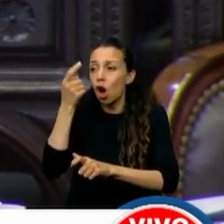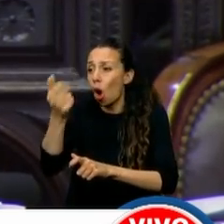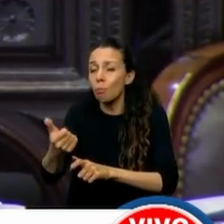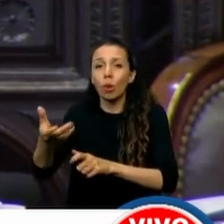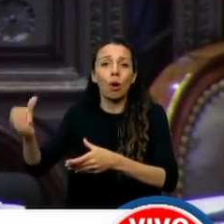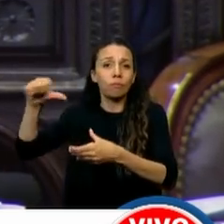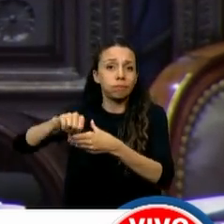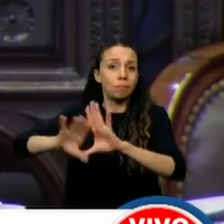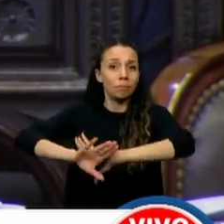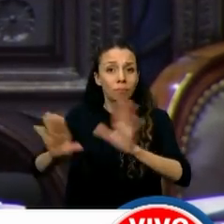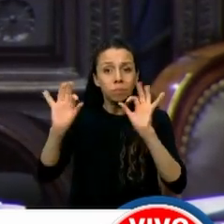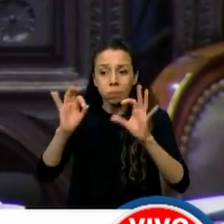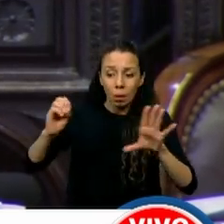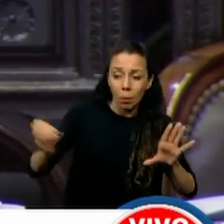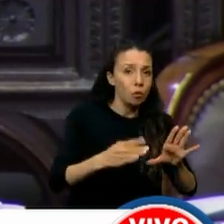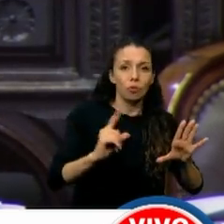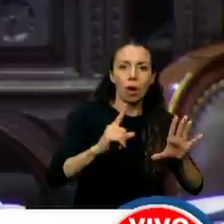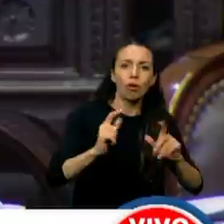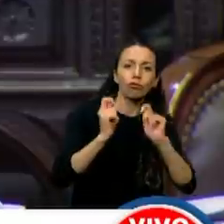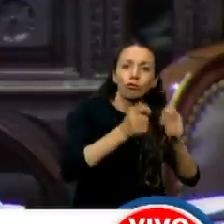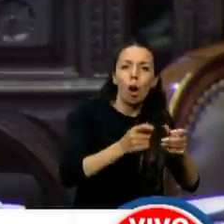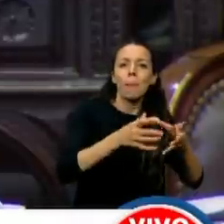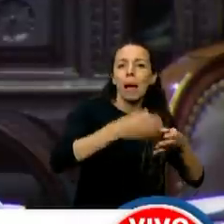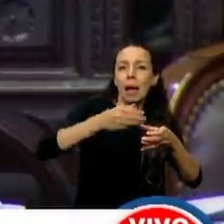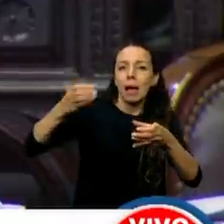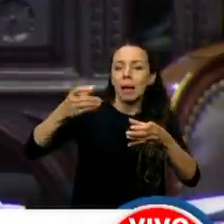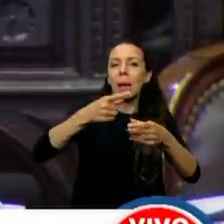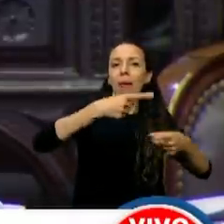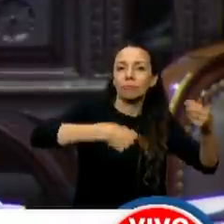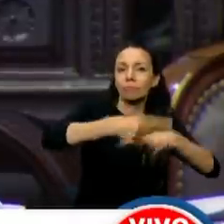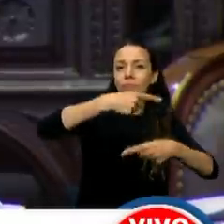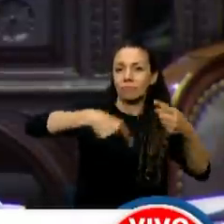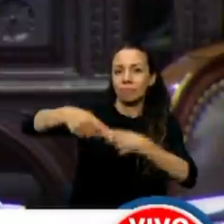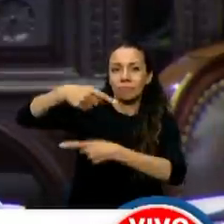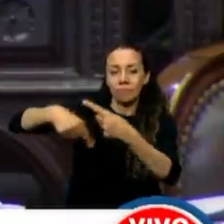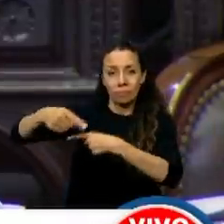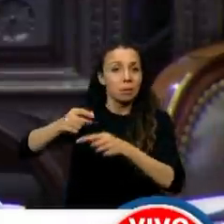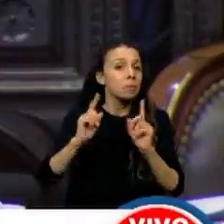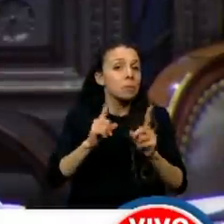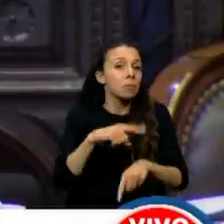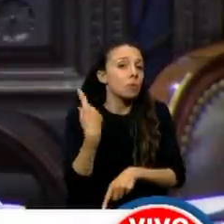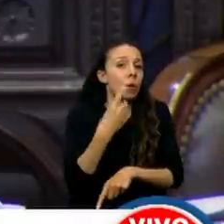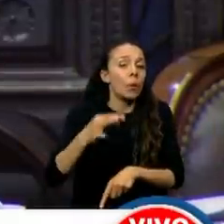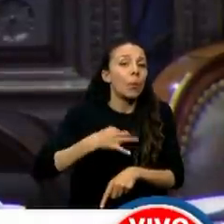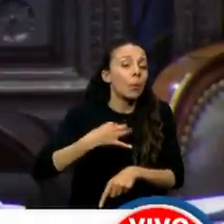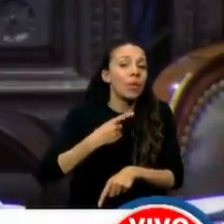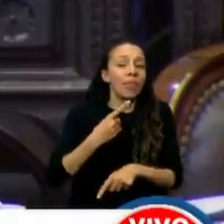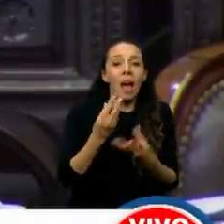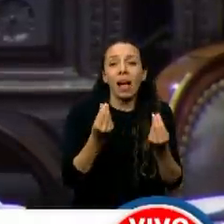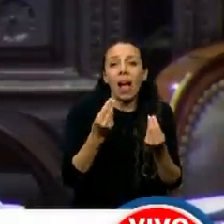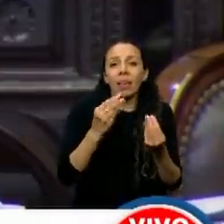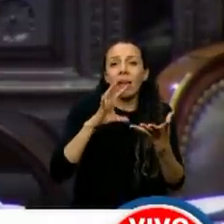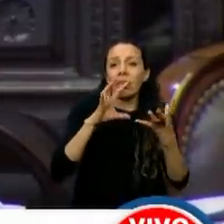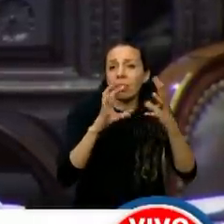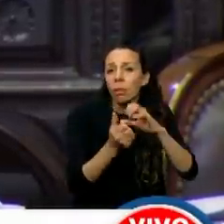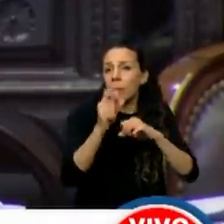a través de los presupuestos municipales en el mejor de los casos oa través del deterioro ambiental que padecemos todos a nuestra calidad de vida nuestra salud sobre todo los sectores